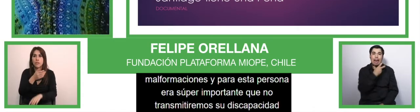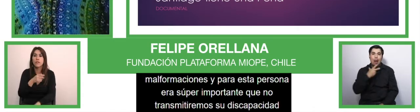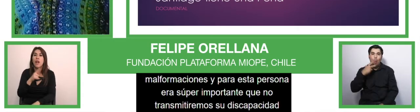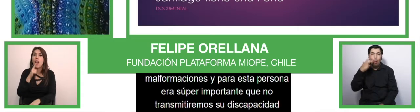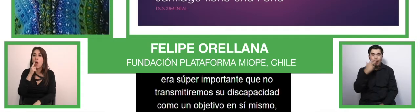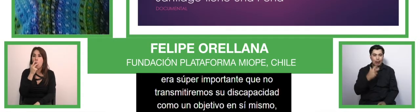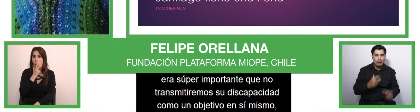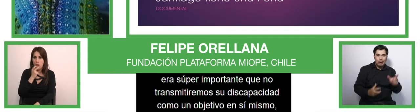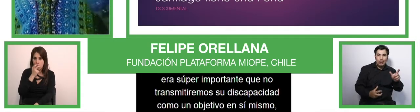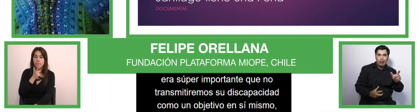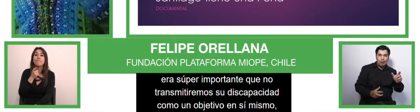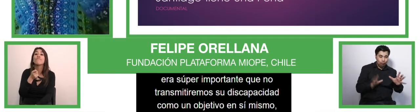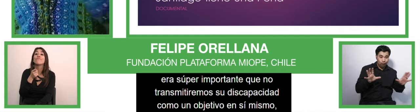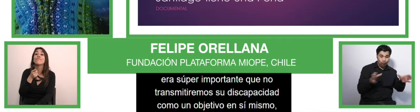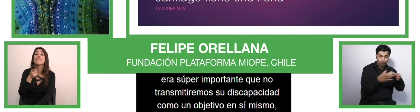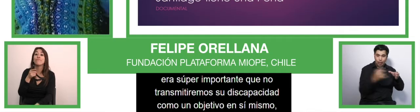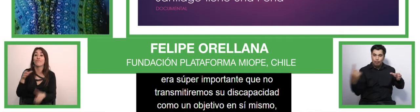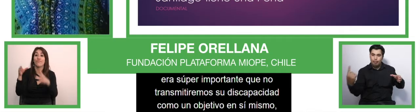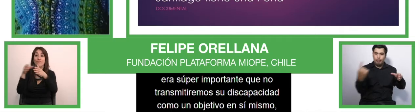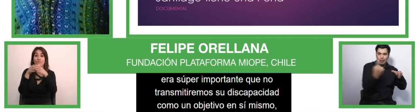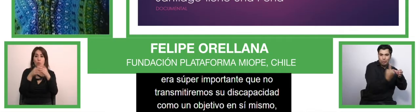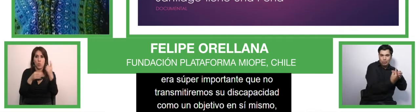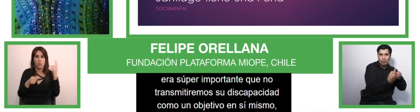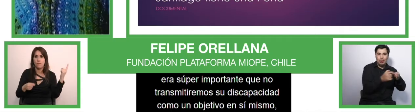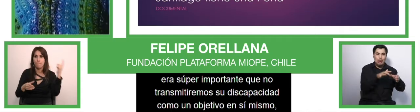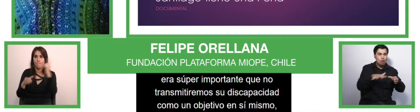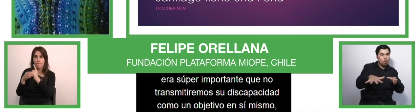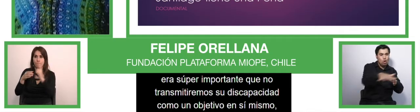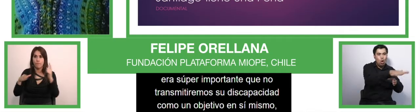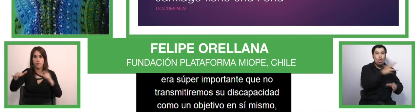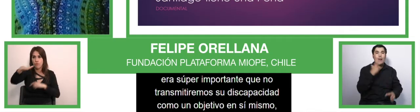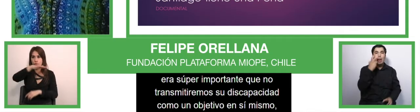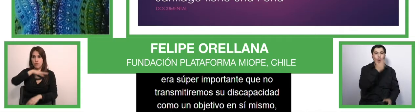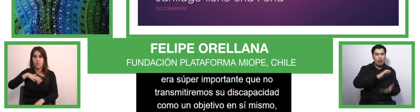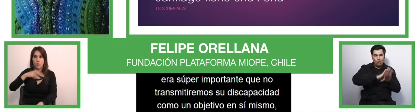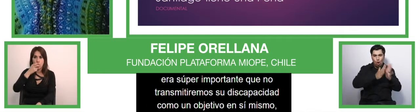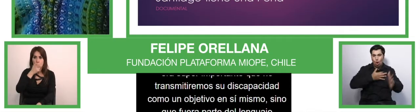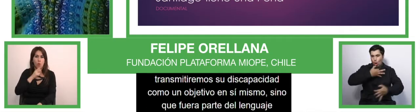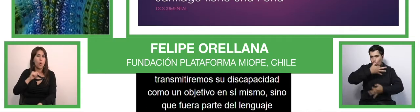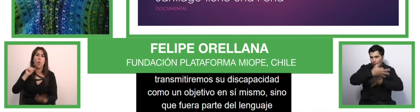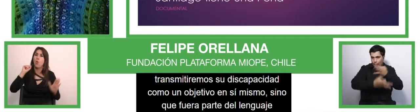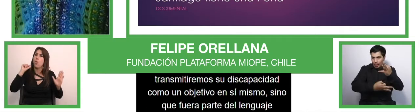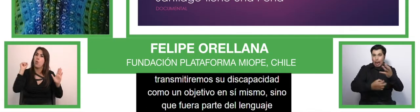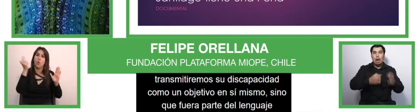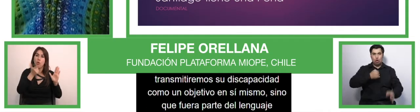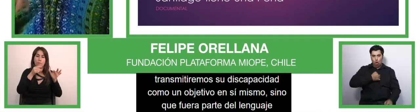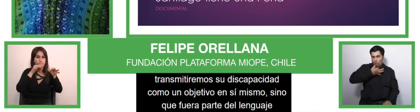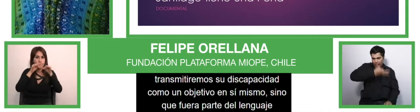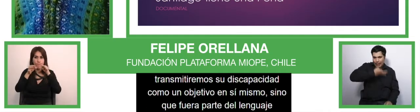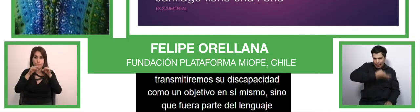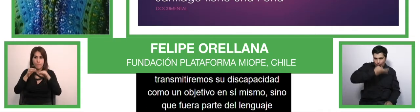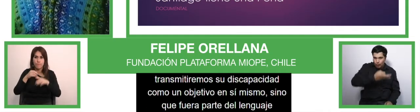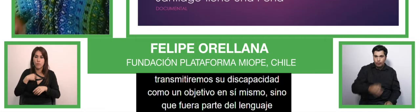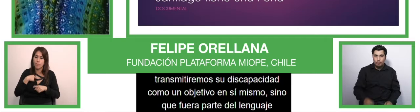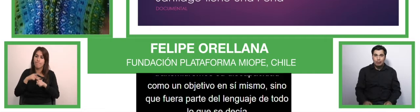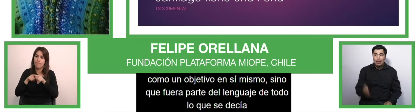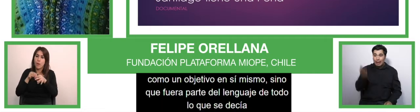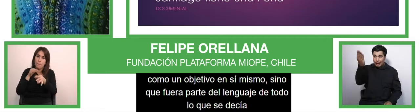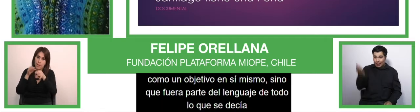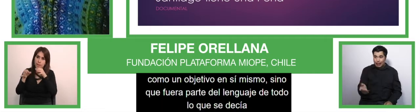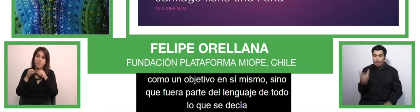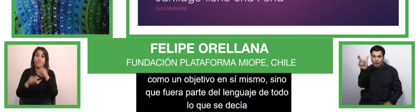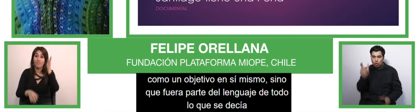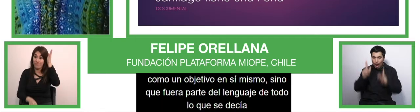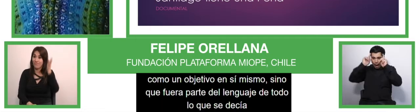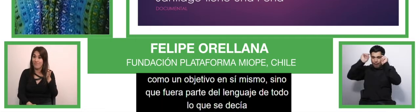documental, que él fuera parte del lenguaje de todo lo que se decía, y que no necesariamente su talento o lo que él